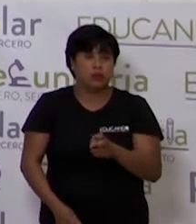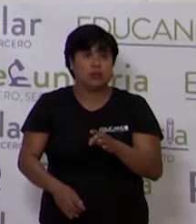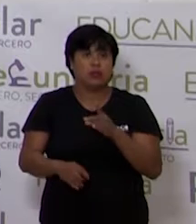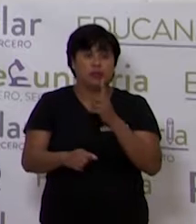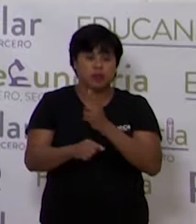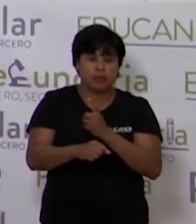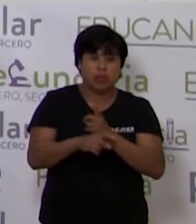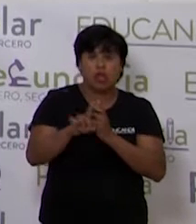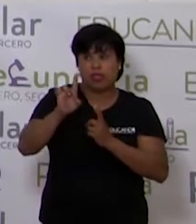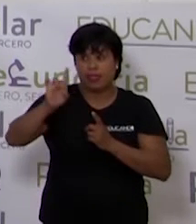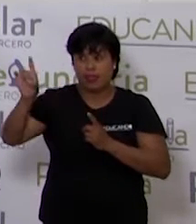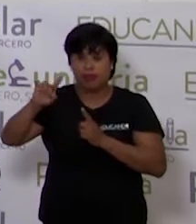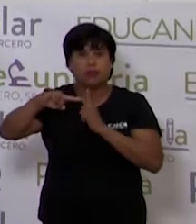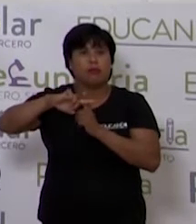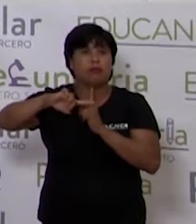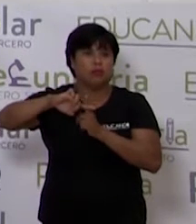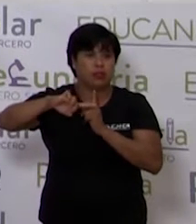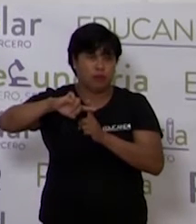los positivos.